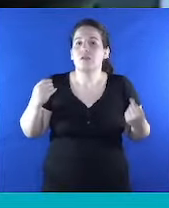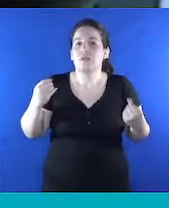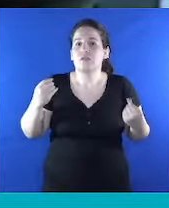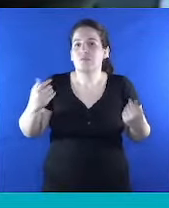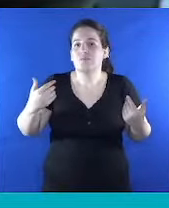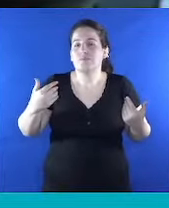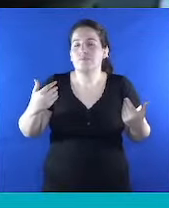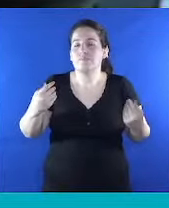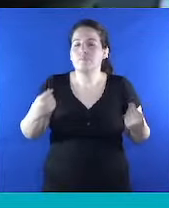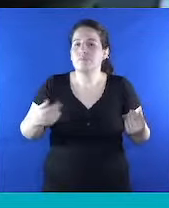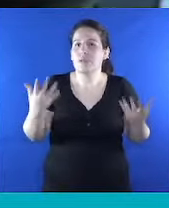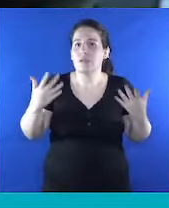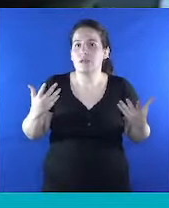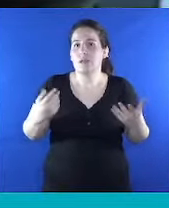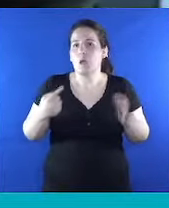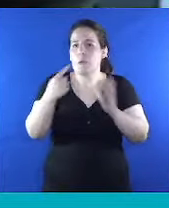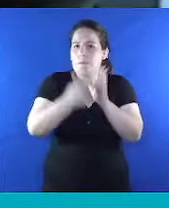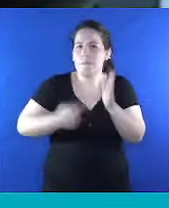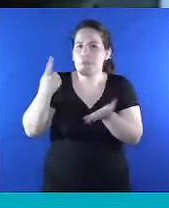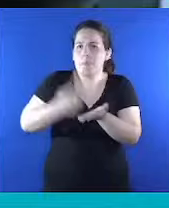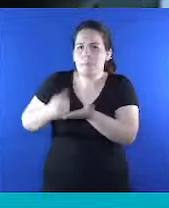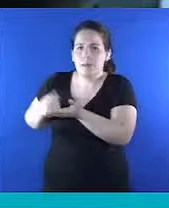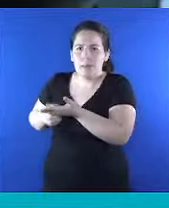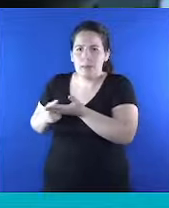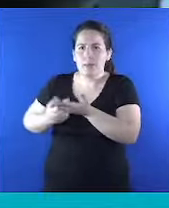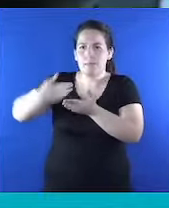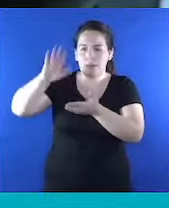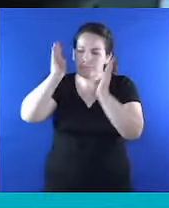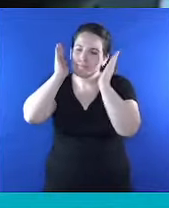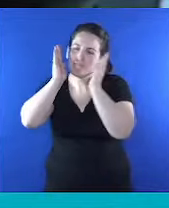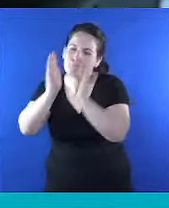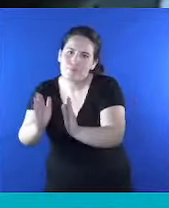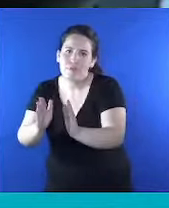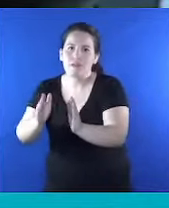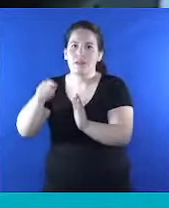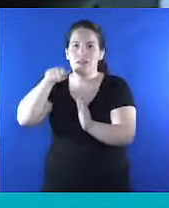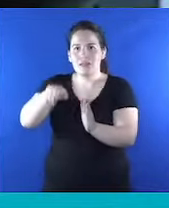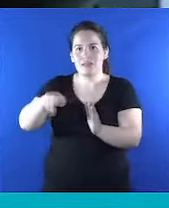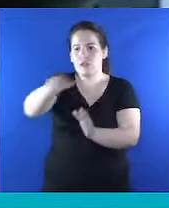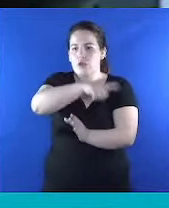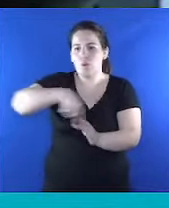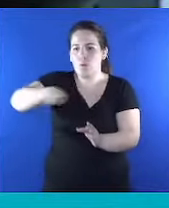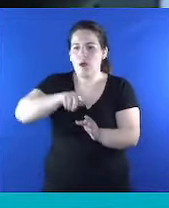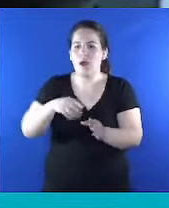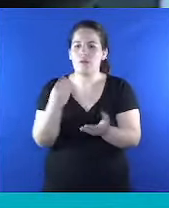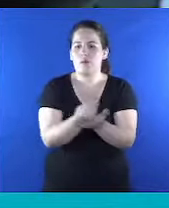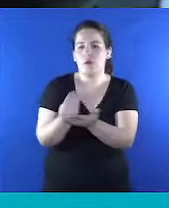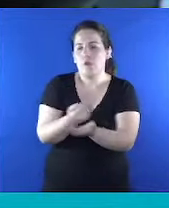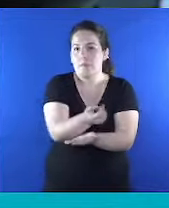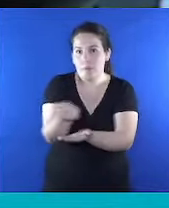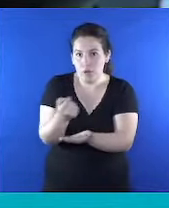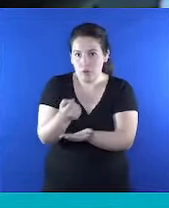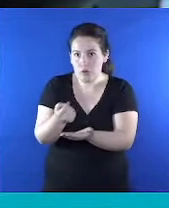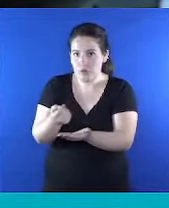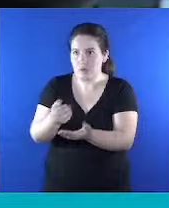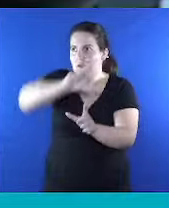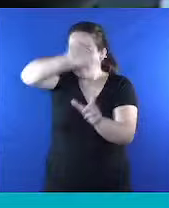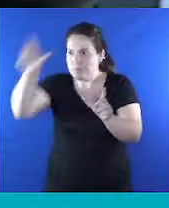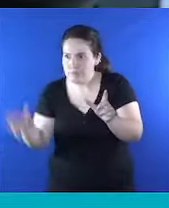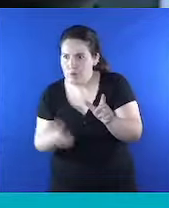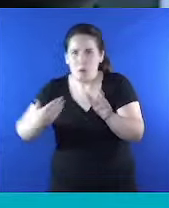muchas más medidas que tienen que ver con los sectores donde vive menos cantidad de habitantes que donde vive más cantidad de